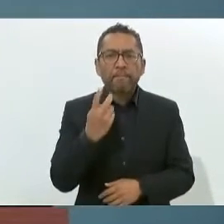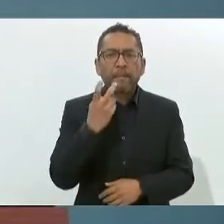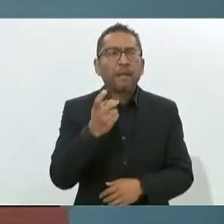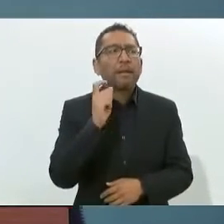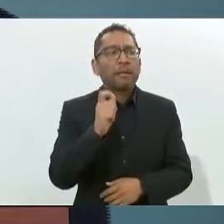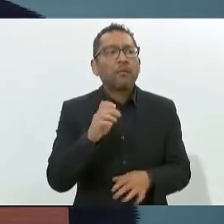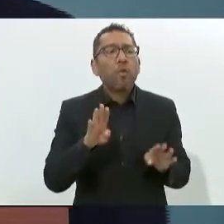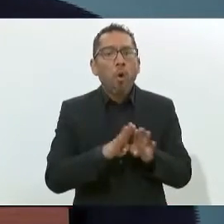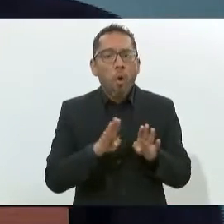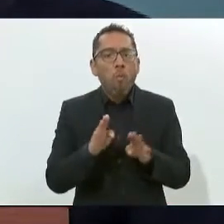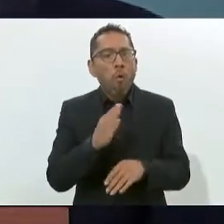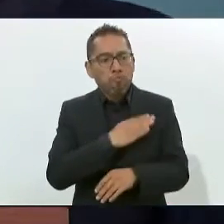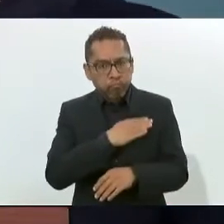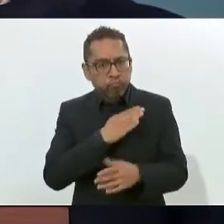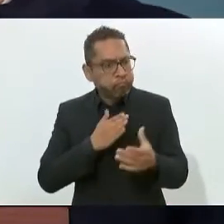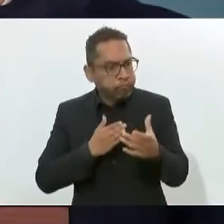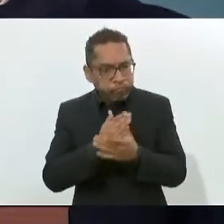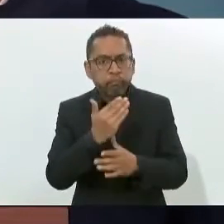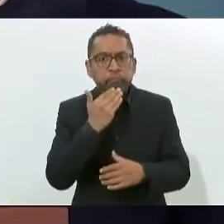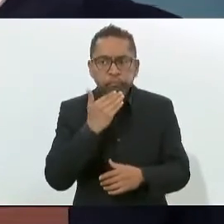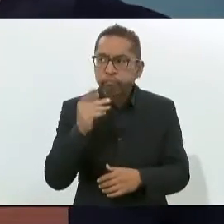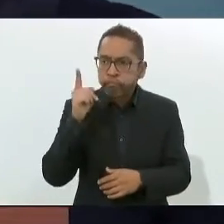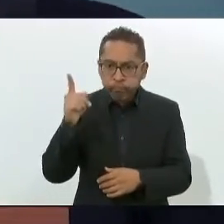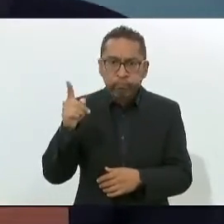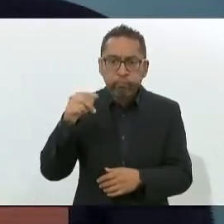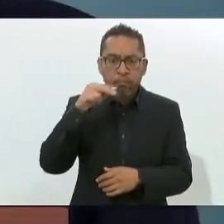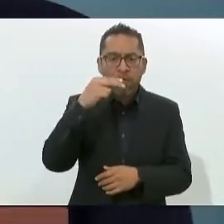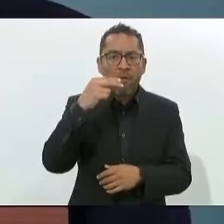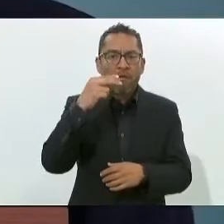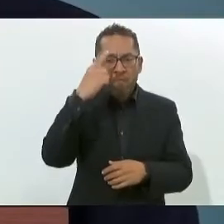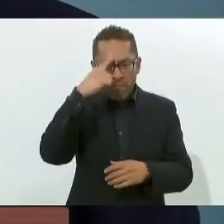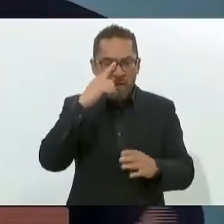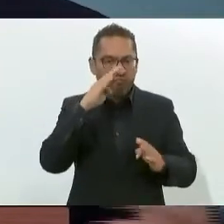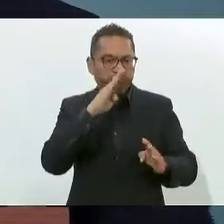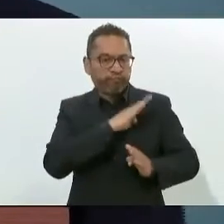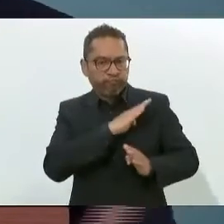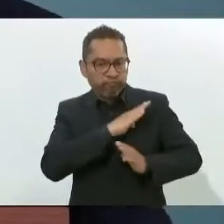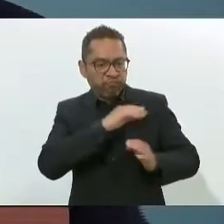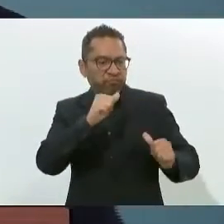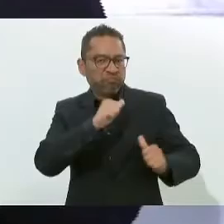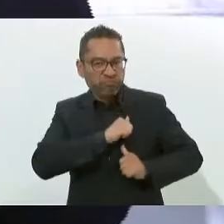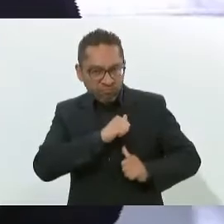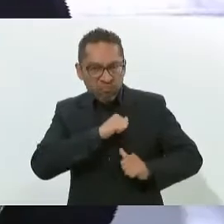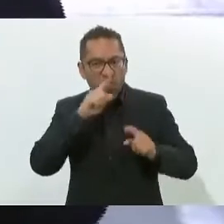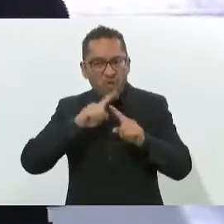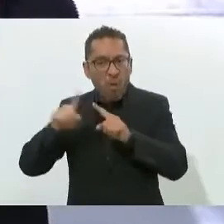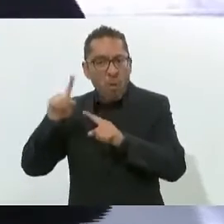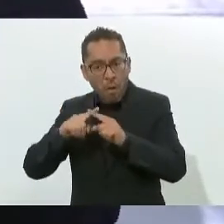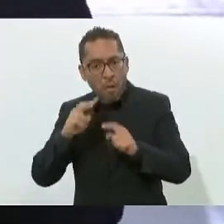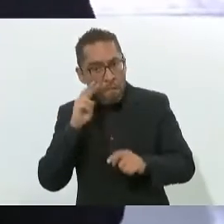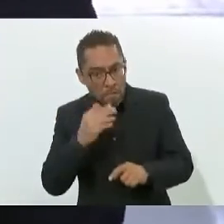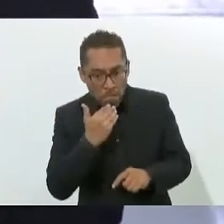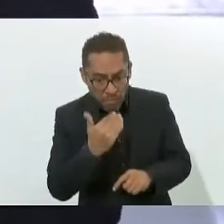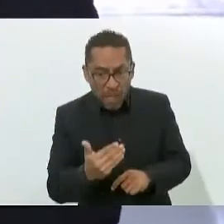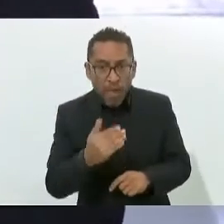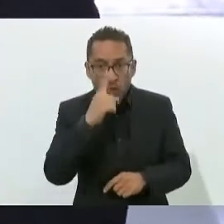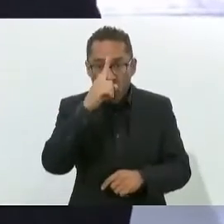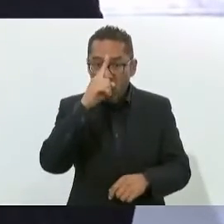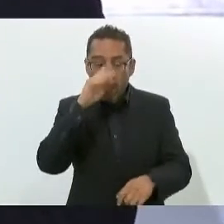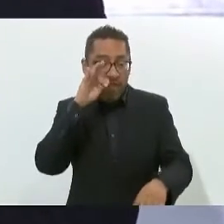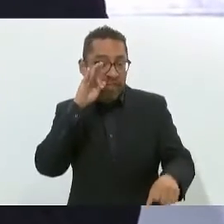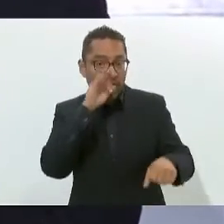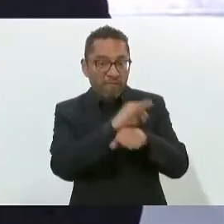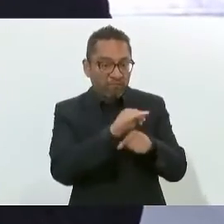Fuerzas Armadas, lealtad al pueblo de México, no solo la defensa